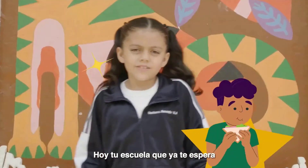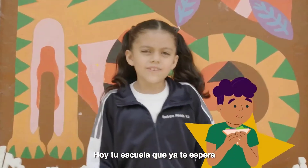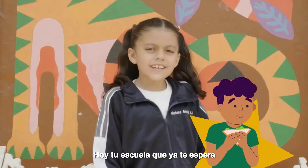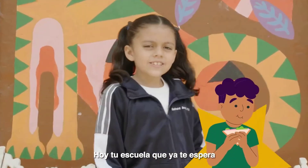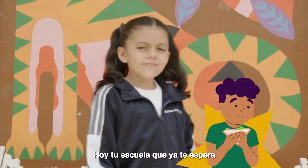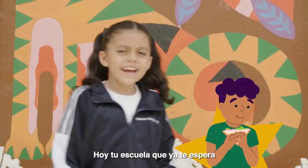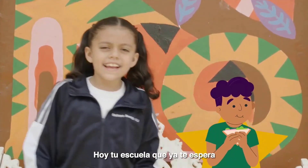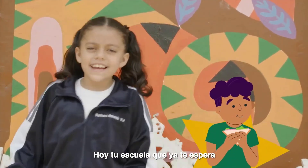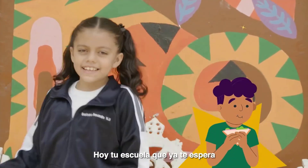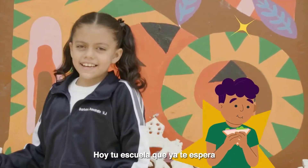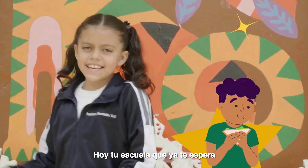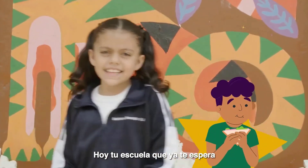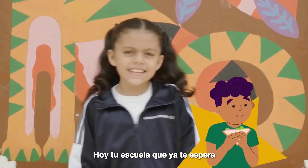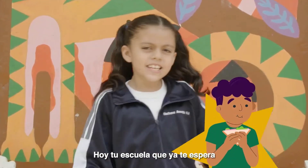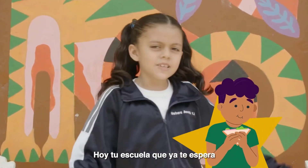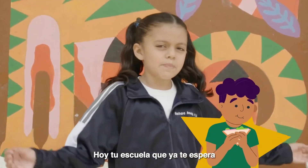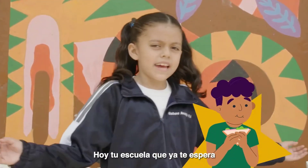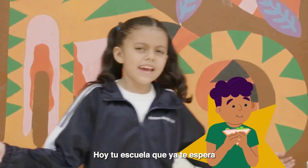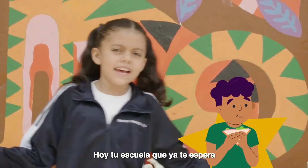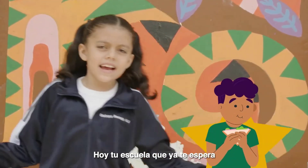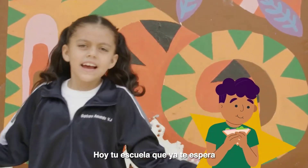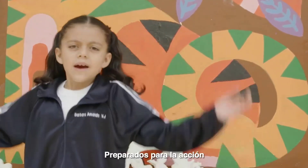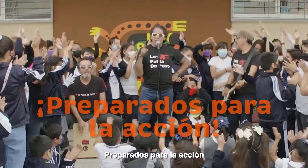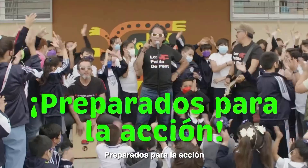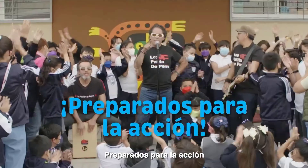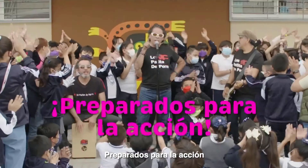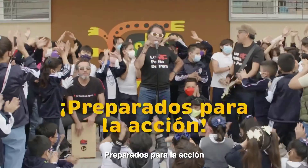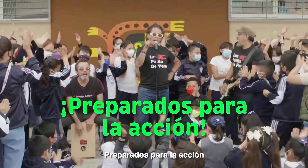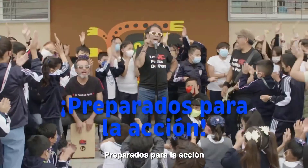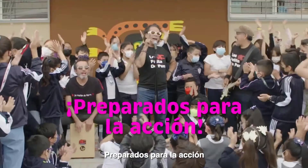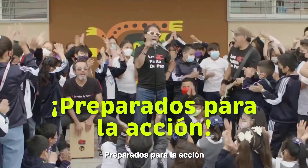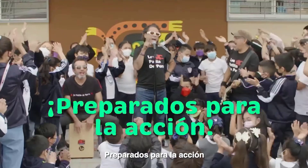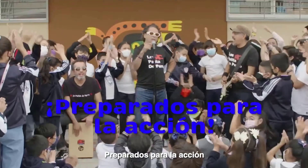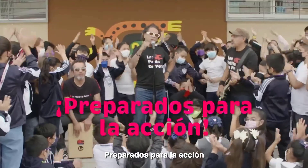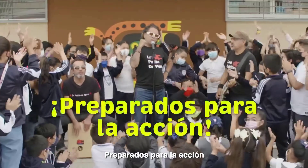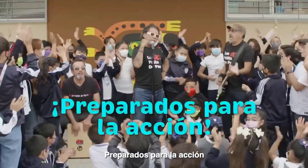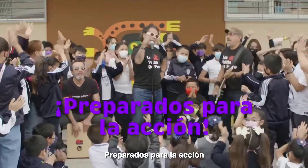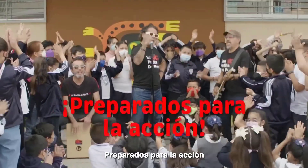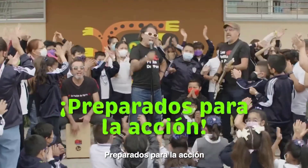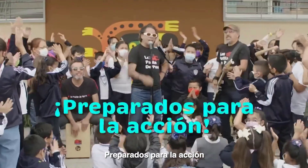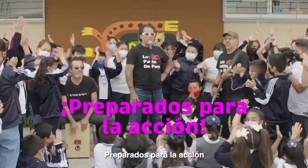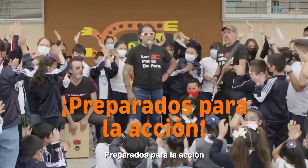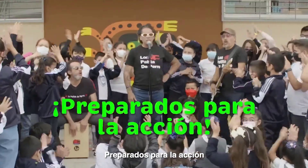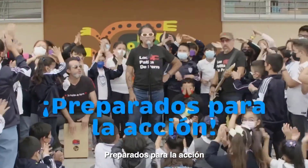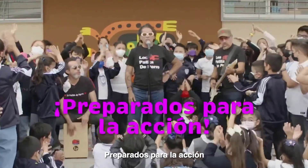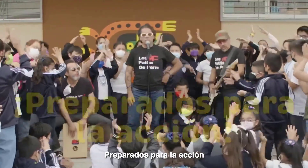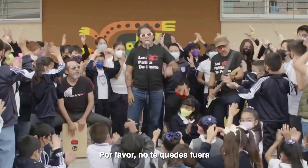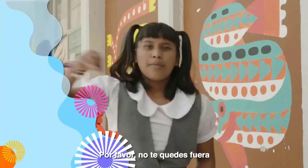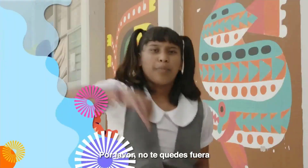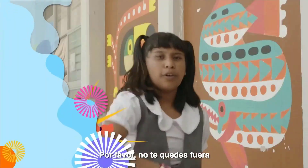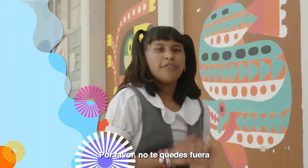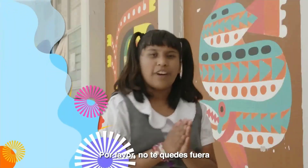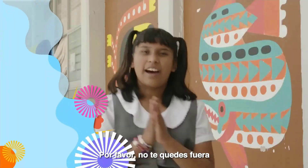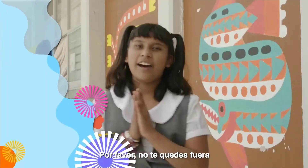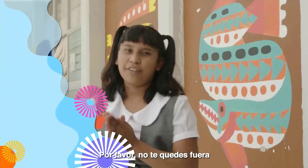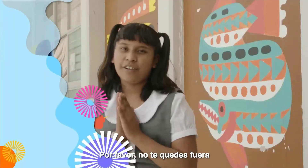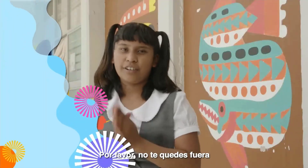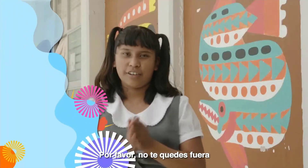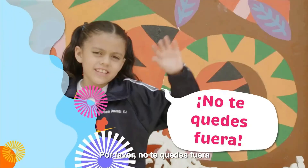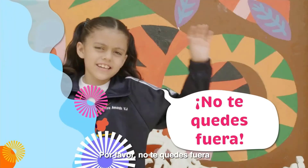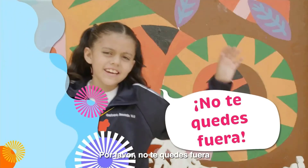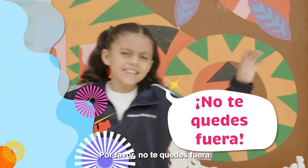Soy tu escuela que ya te espera, preparados para la acción. Por